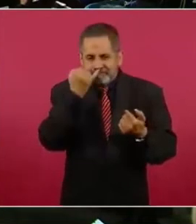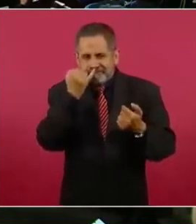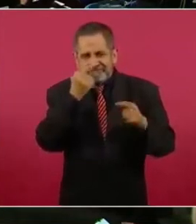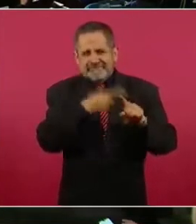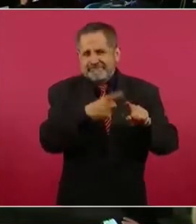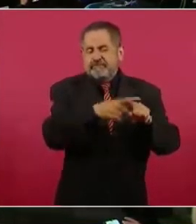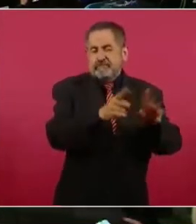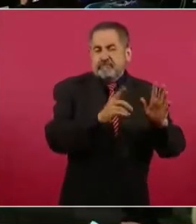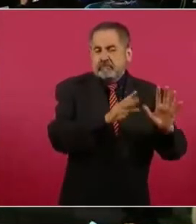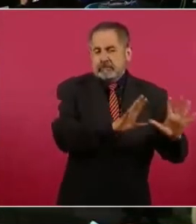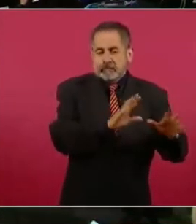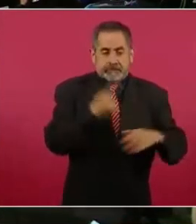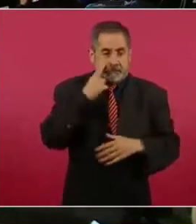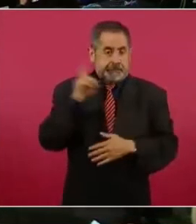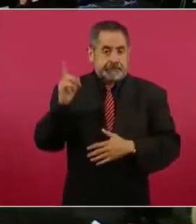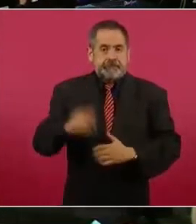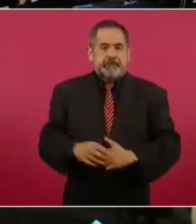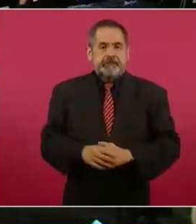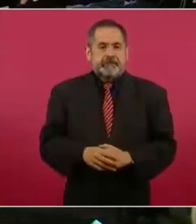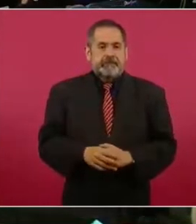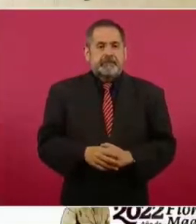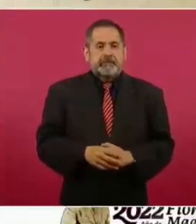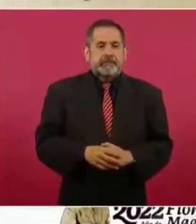Aquí está, mire.